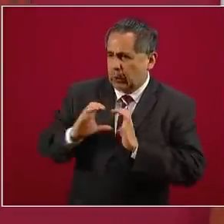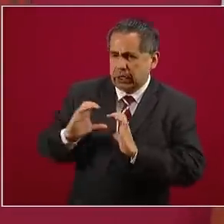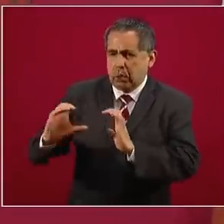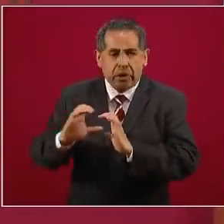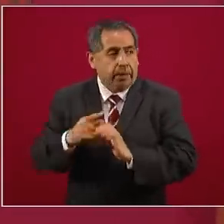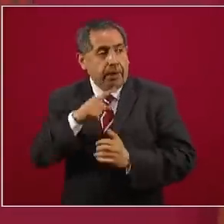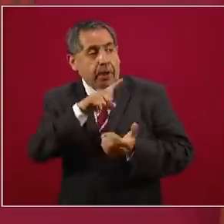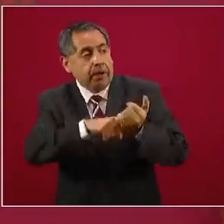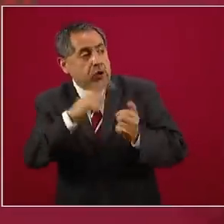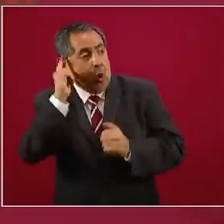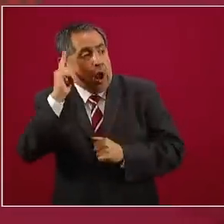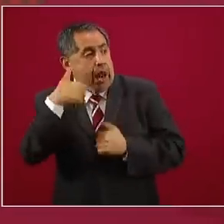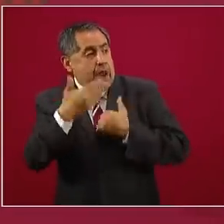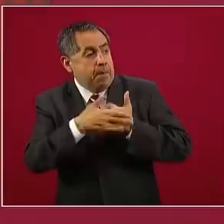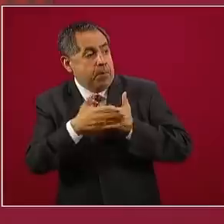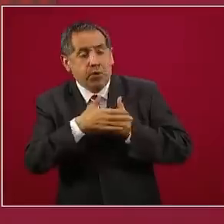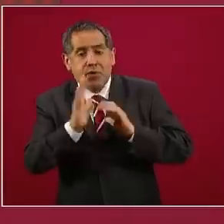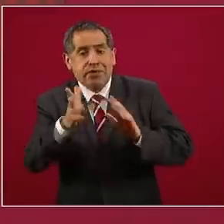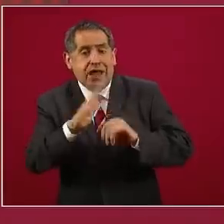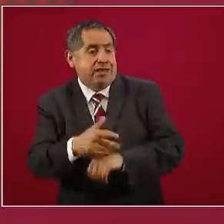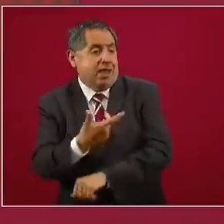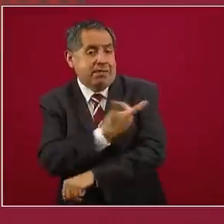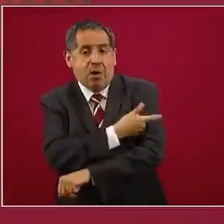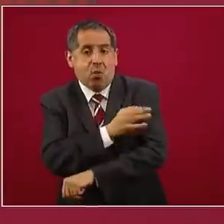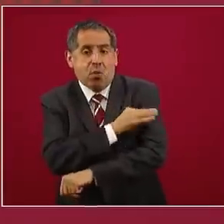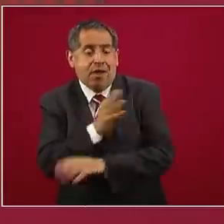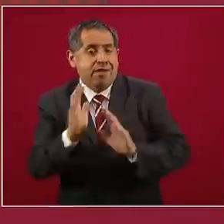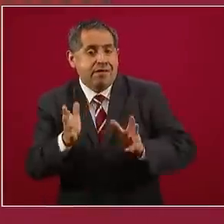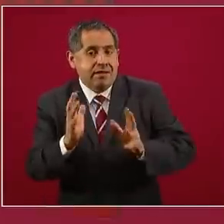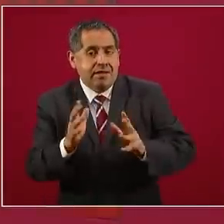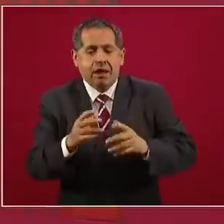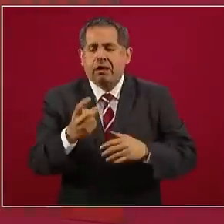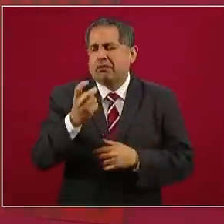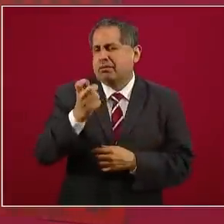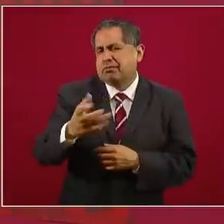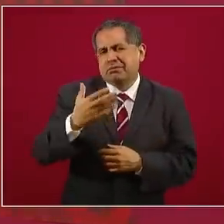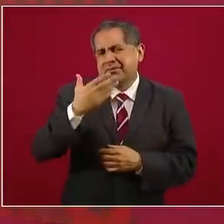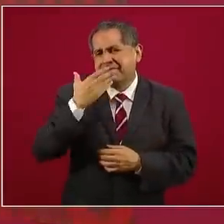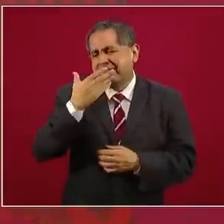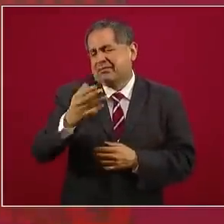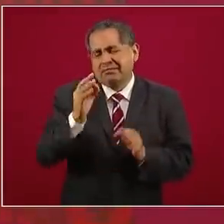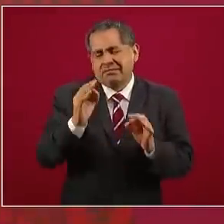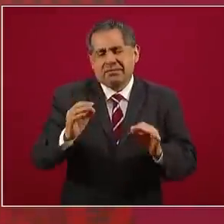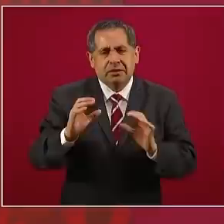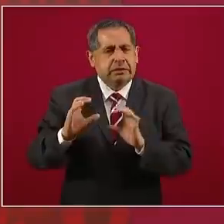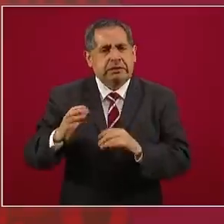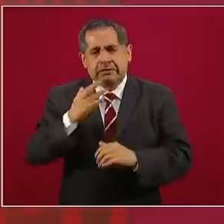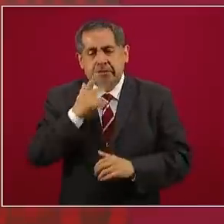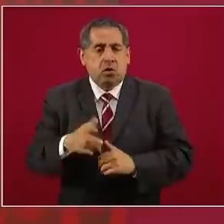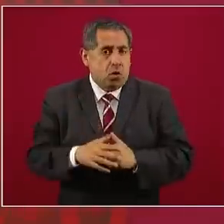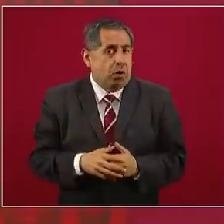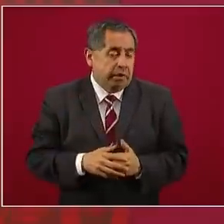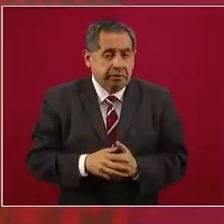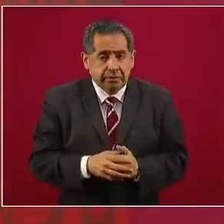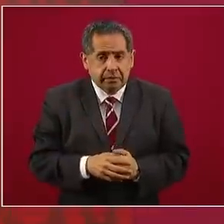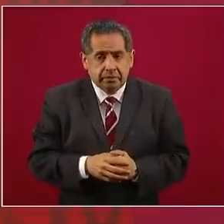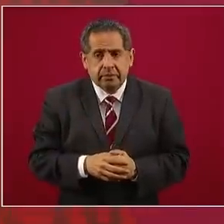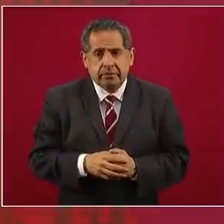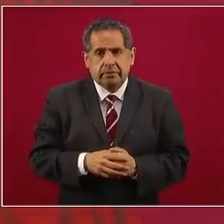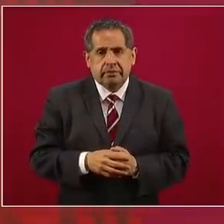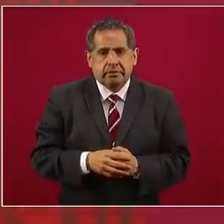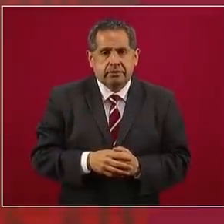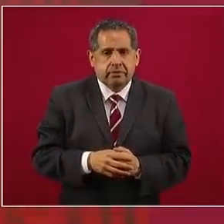cuidando y va a haber posteriormente una vacuna. También cuando nos